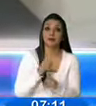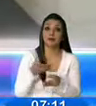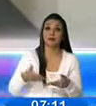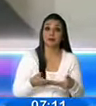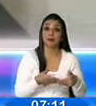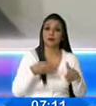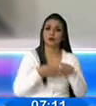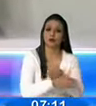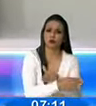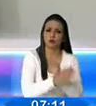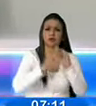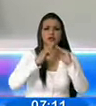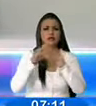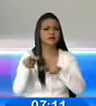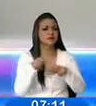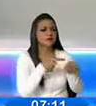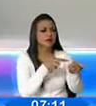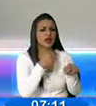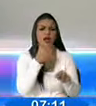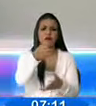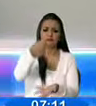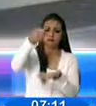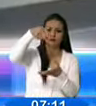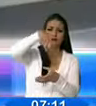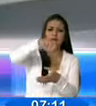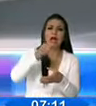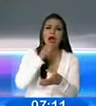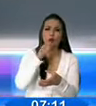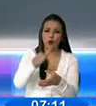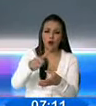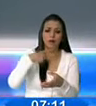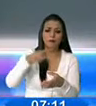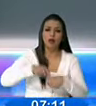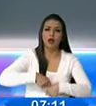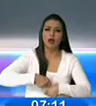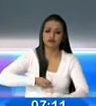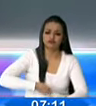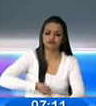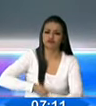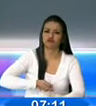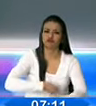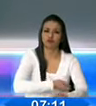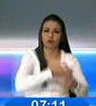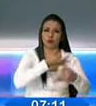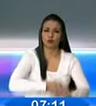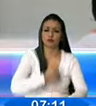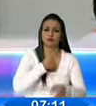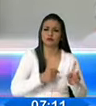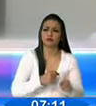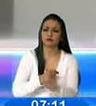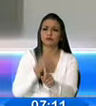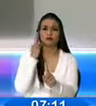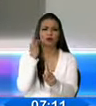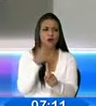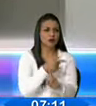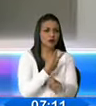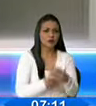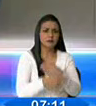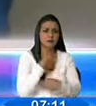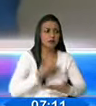y yo entré atento a ver una jarra de agua era para trapear a los que yo salgo yo le encuentro en la señora con la bebé aquí